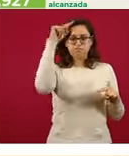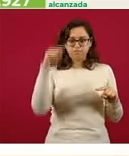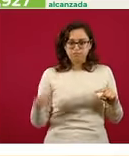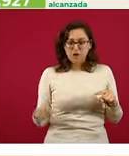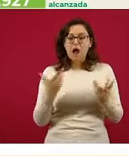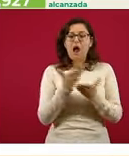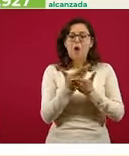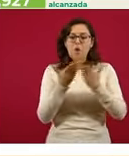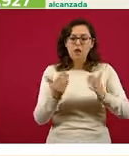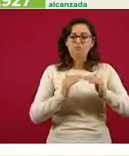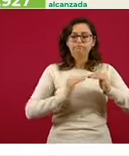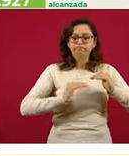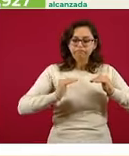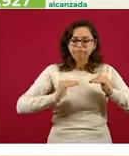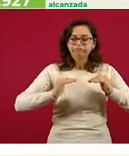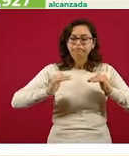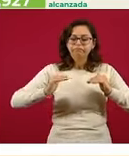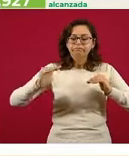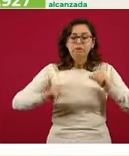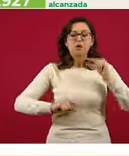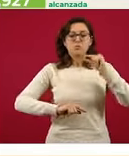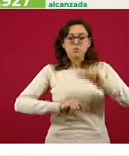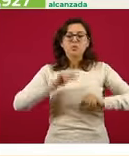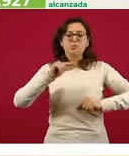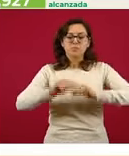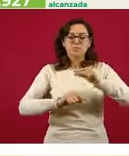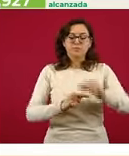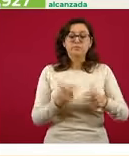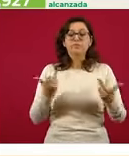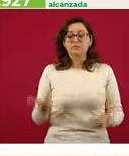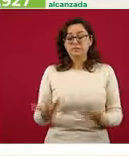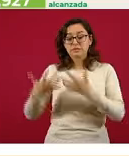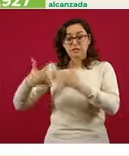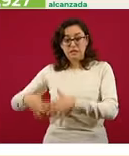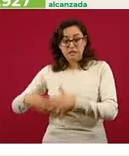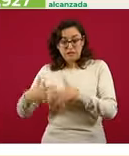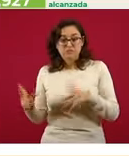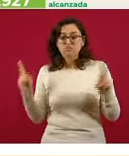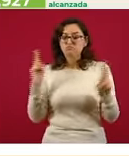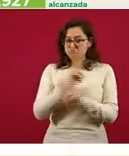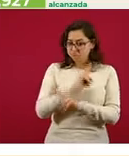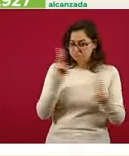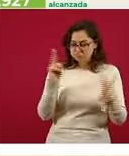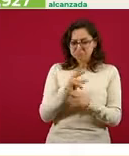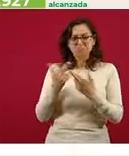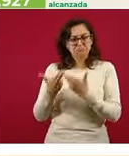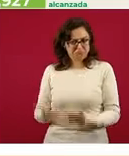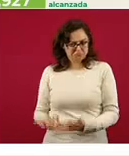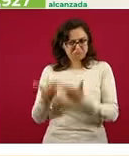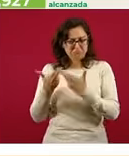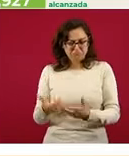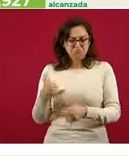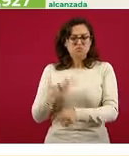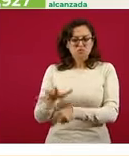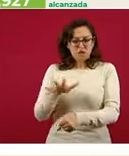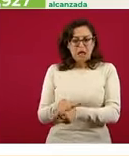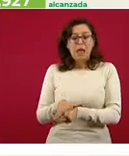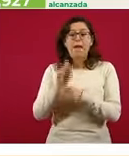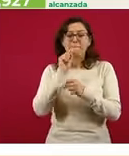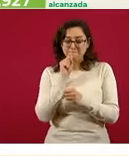la epidemia. La ocupación con ventilador bastante estable y también apenas